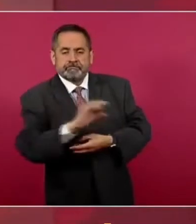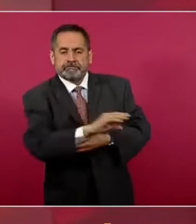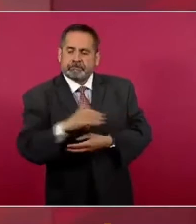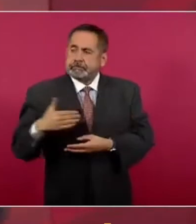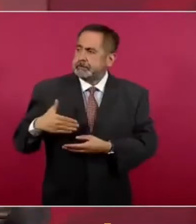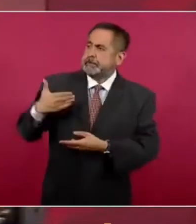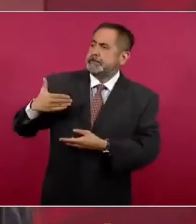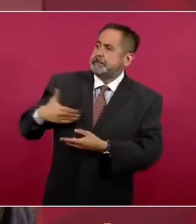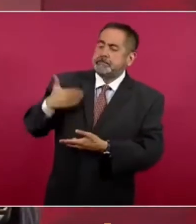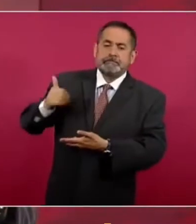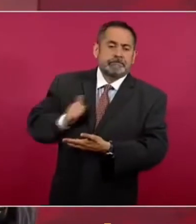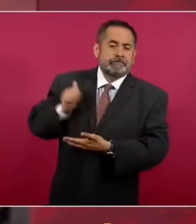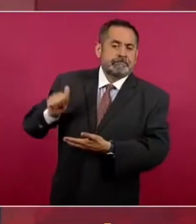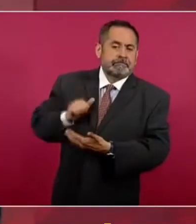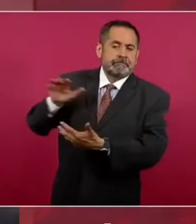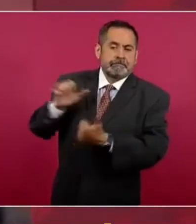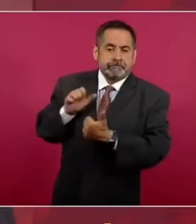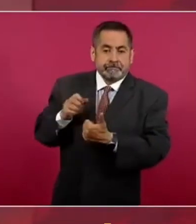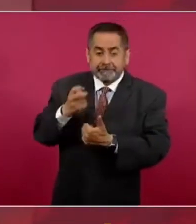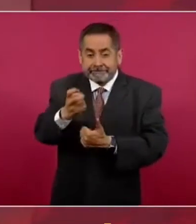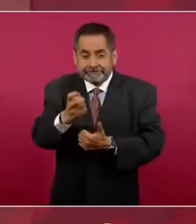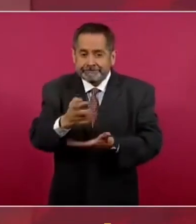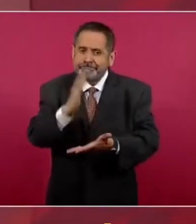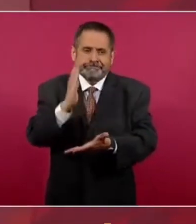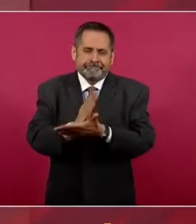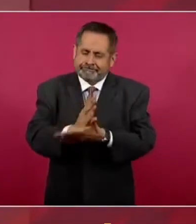Y eso se acabaría.